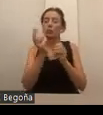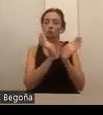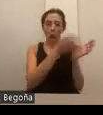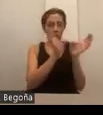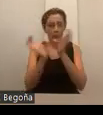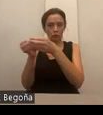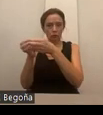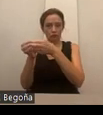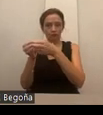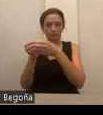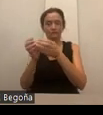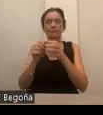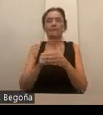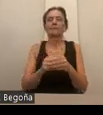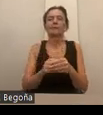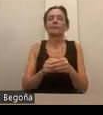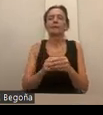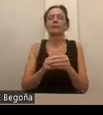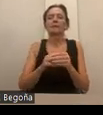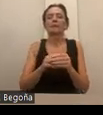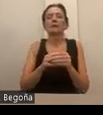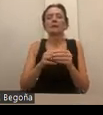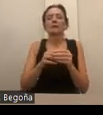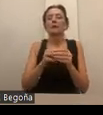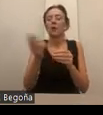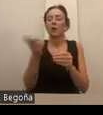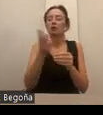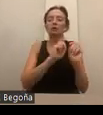ellos se le dio glibenclamida. Deciros que la glibenclamida ya está,